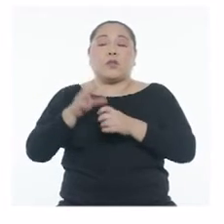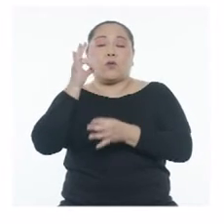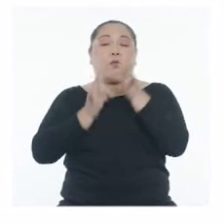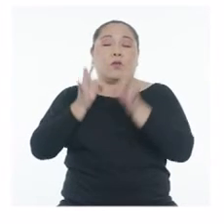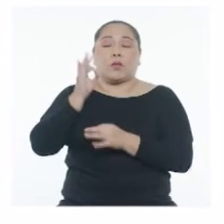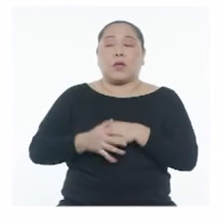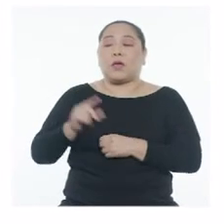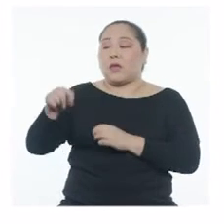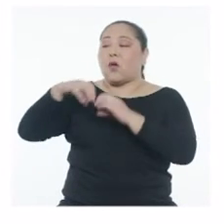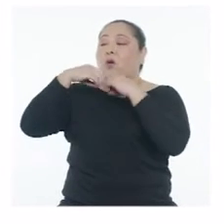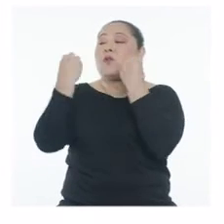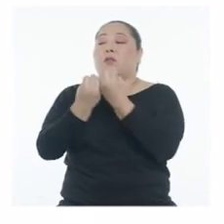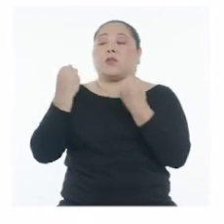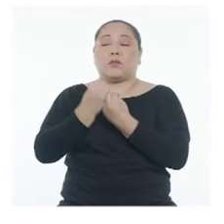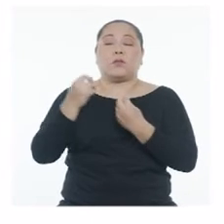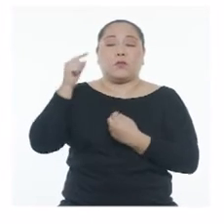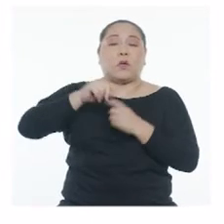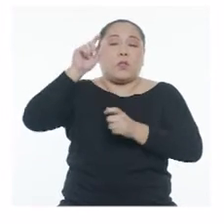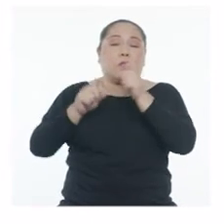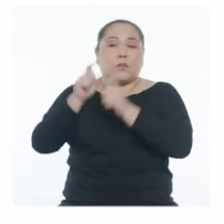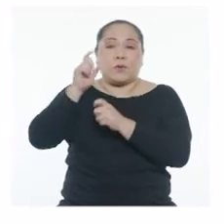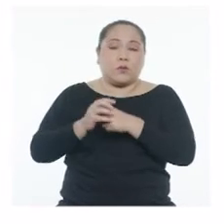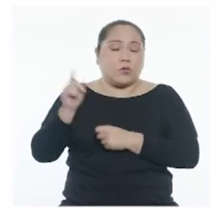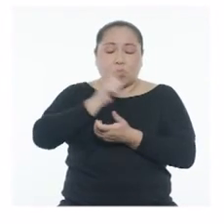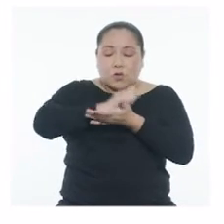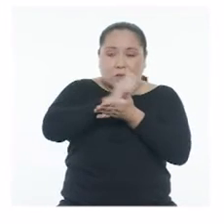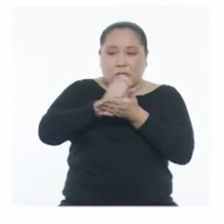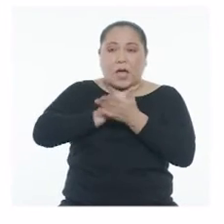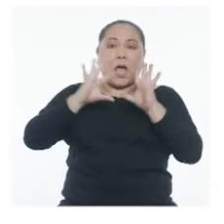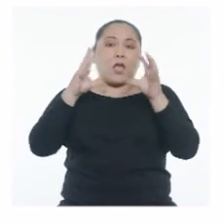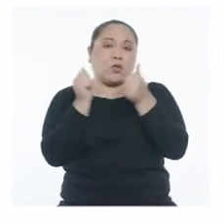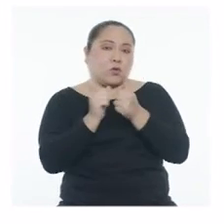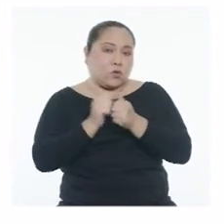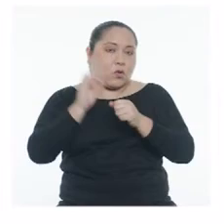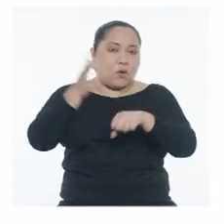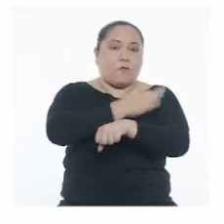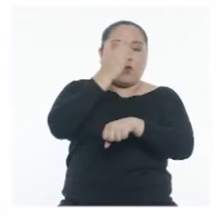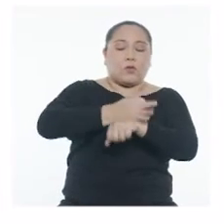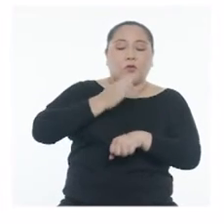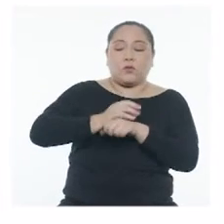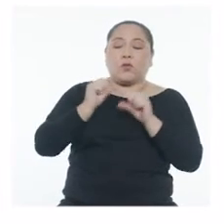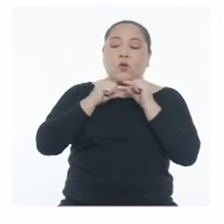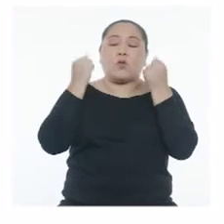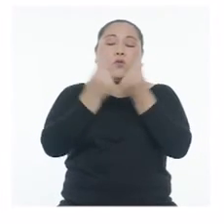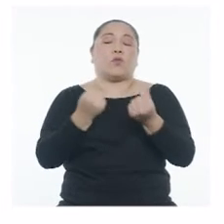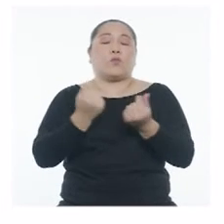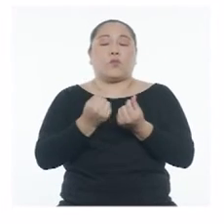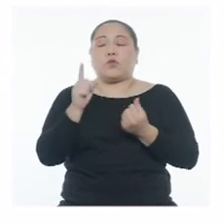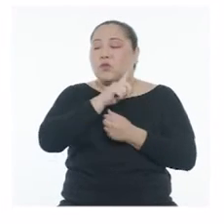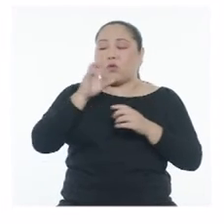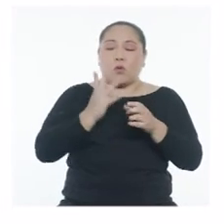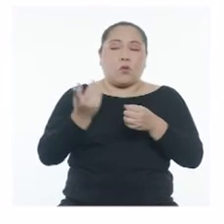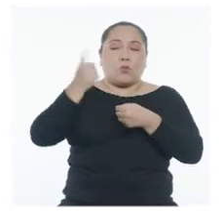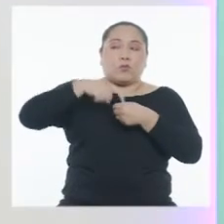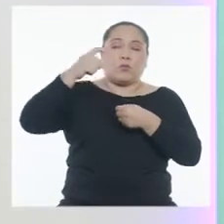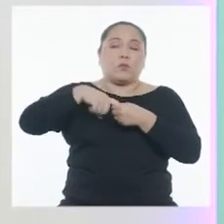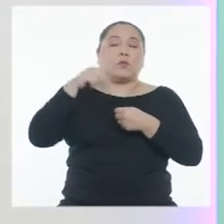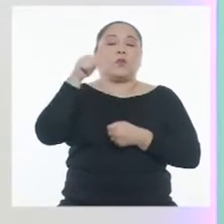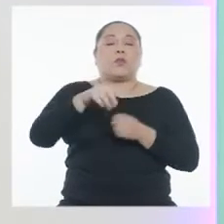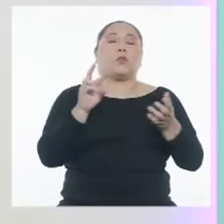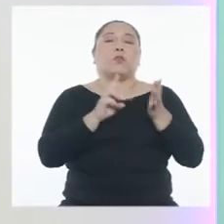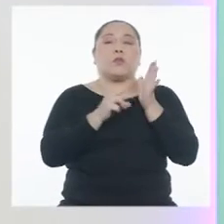las organizaciones de personas no inscritas, como asociaciones, fundaciones y comités no inscritos.